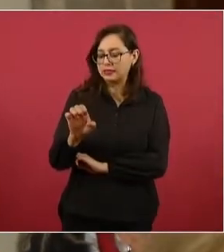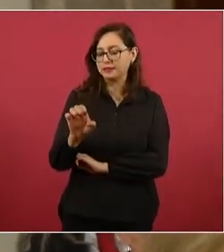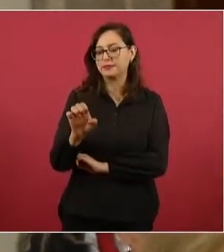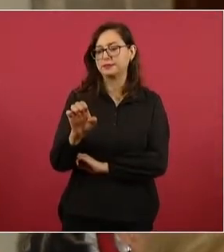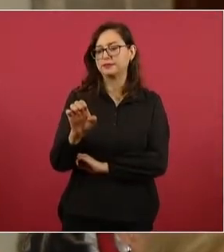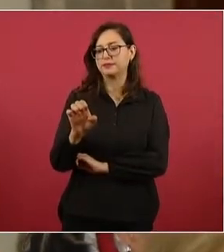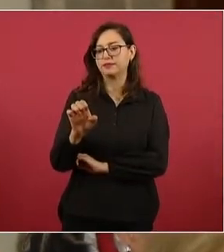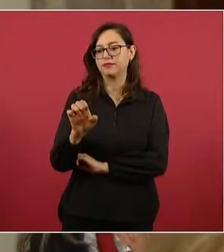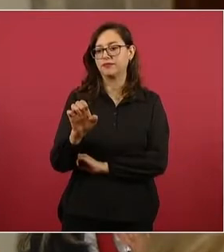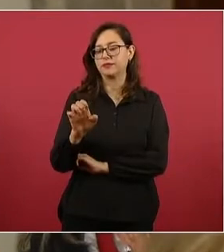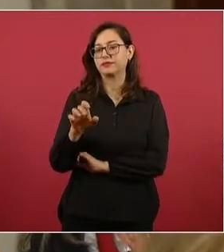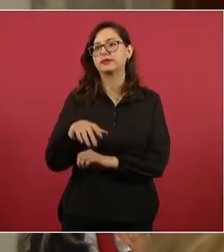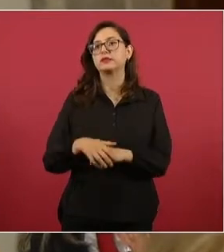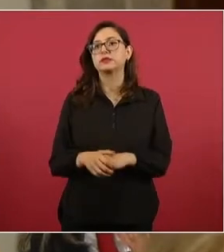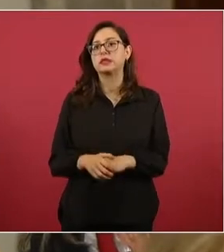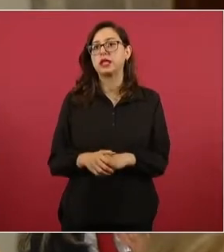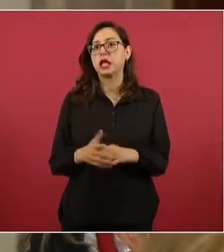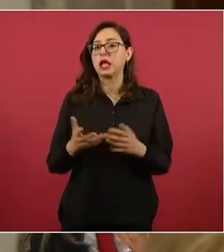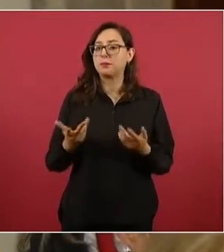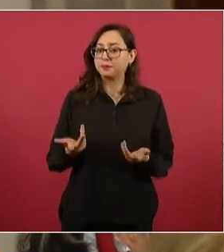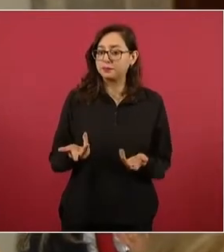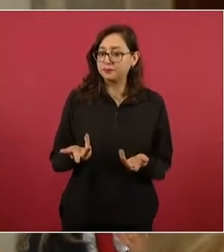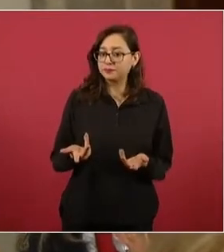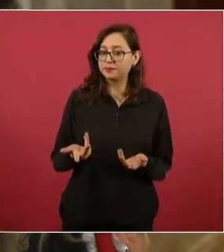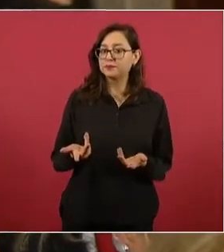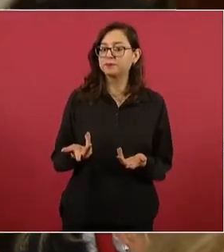boicoteando la ley de